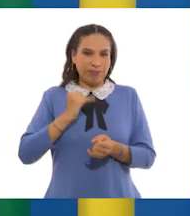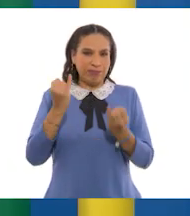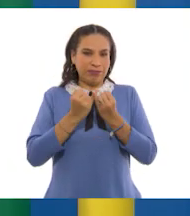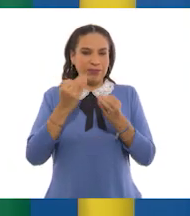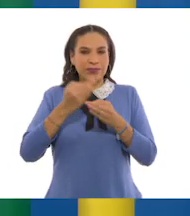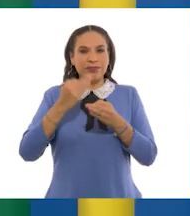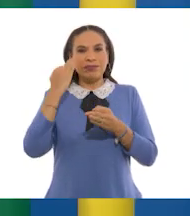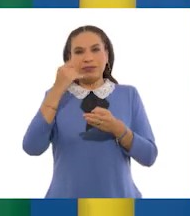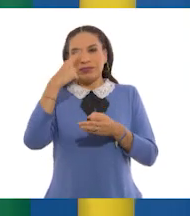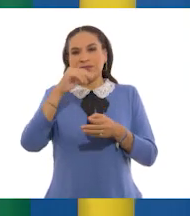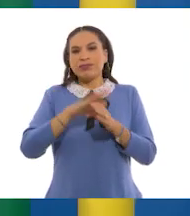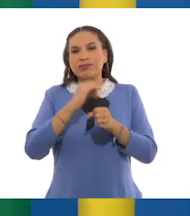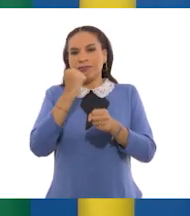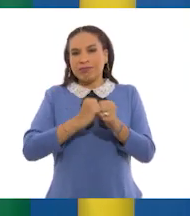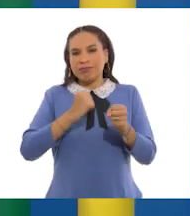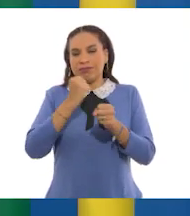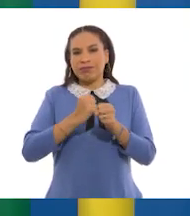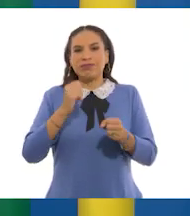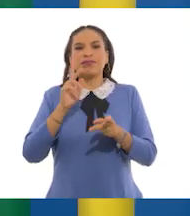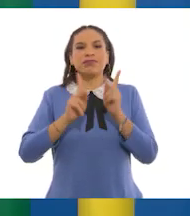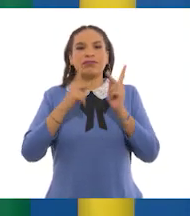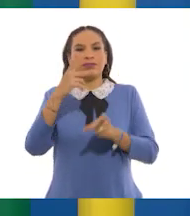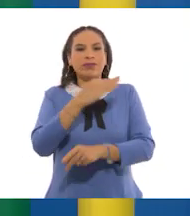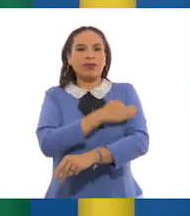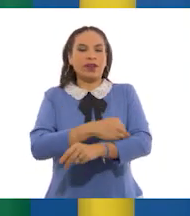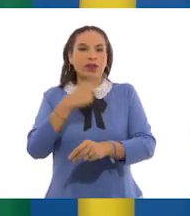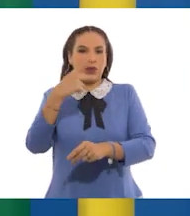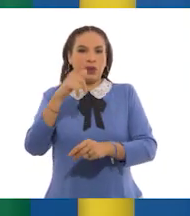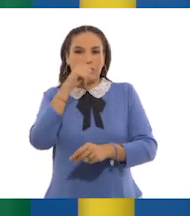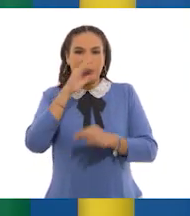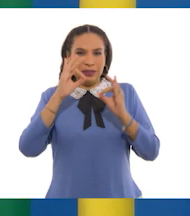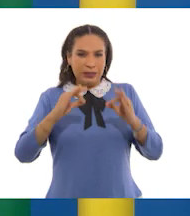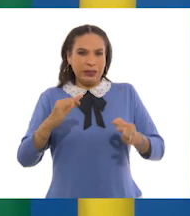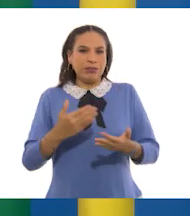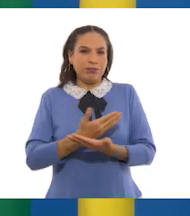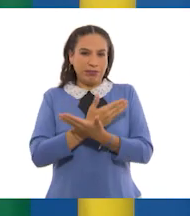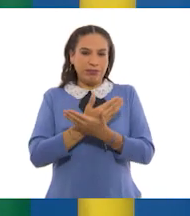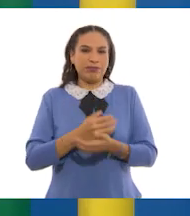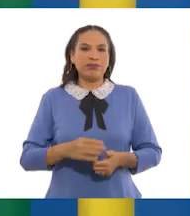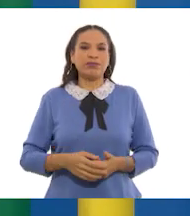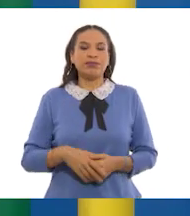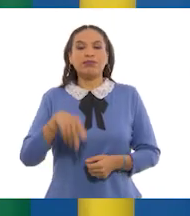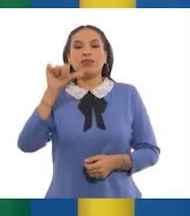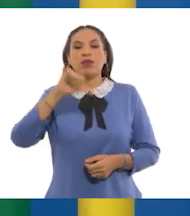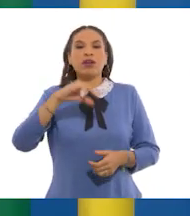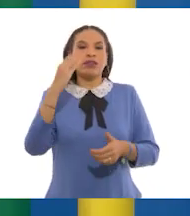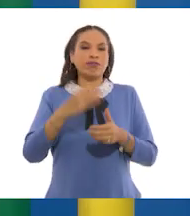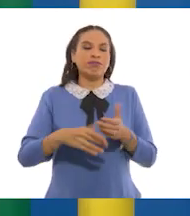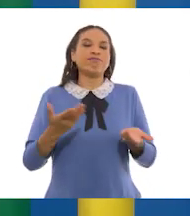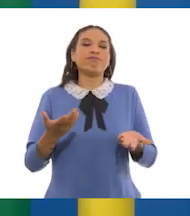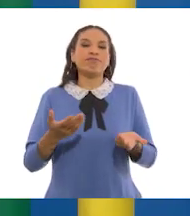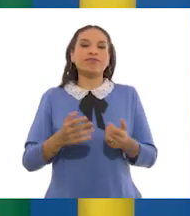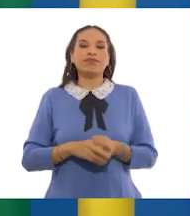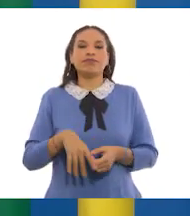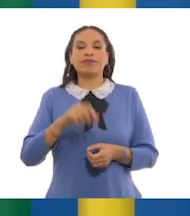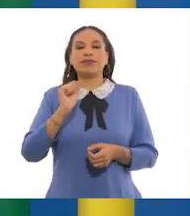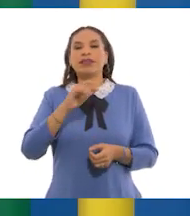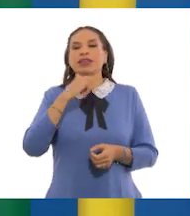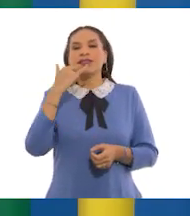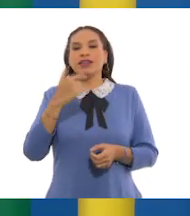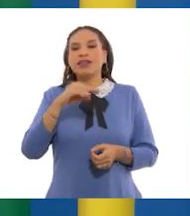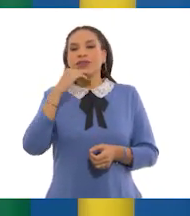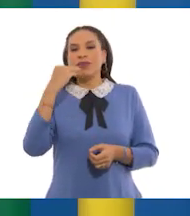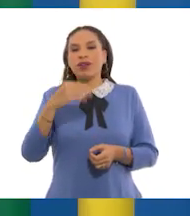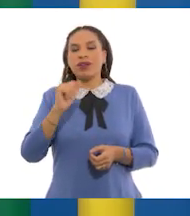este momento para practicarla y platica con tu familia en tu lengua materna. Por hoy hemos terminado con De Chile, Mole